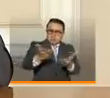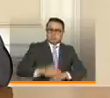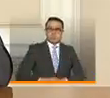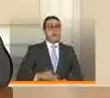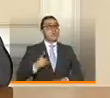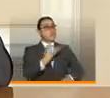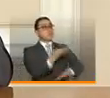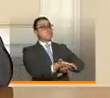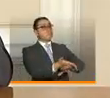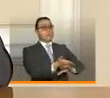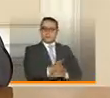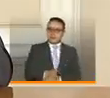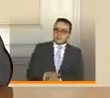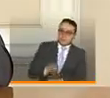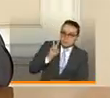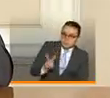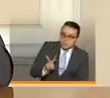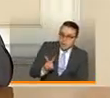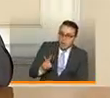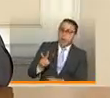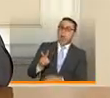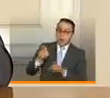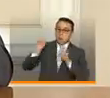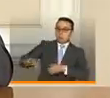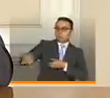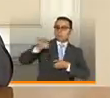postularse y que sea declarado elegible. Y la buena